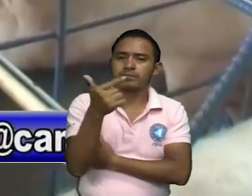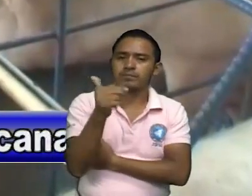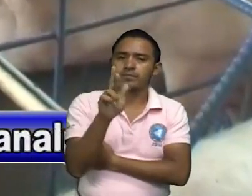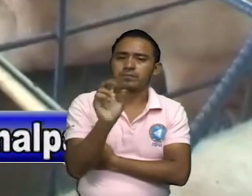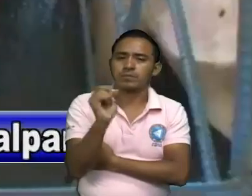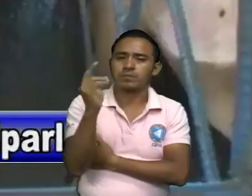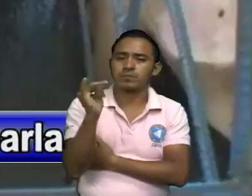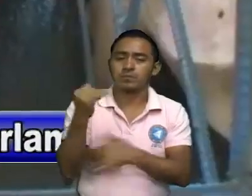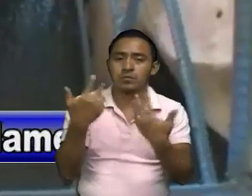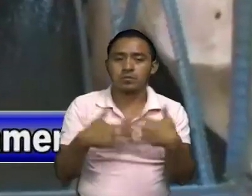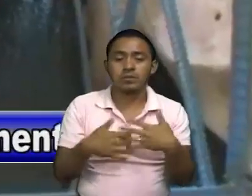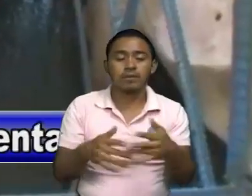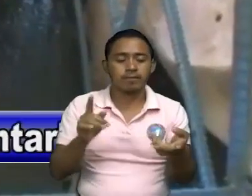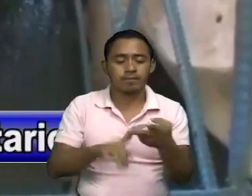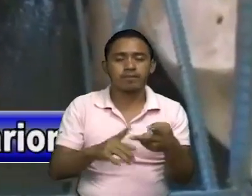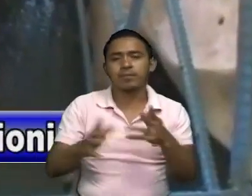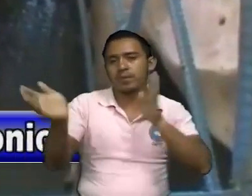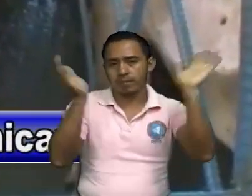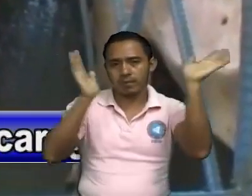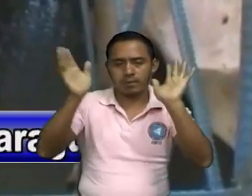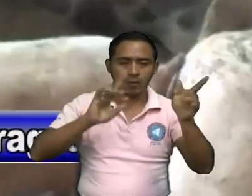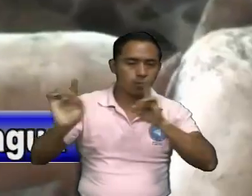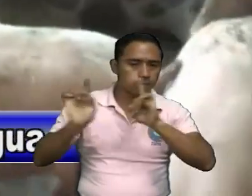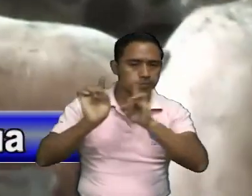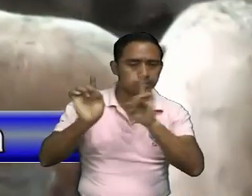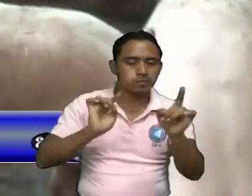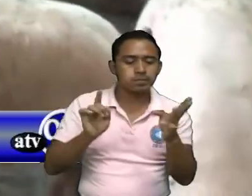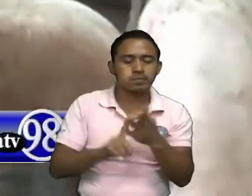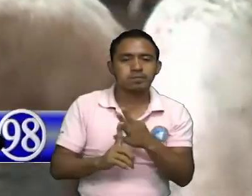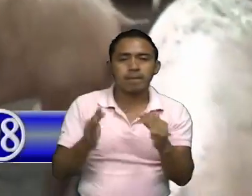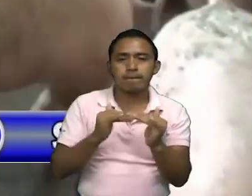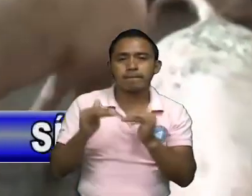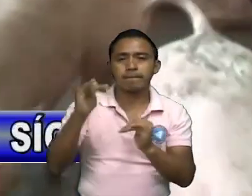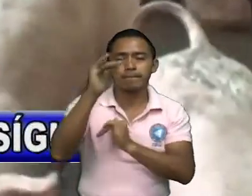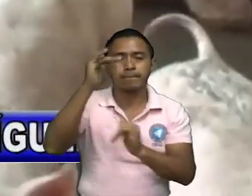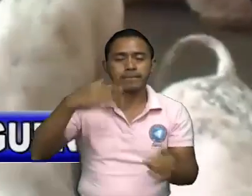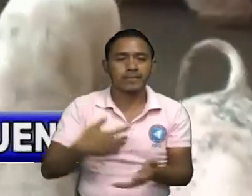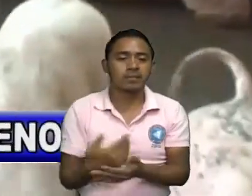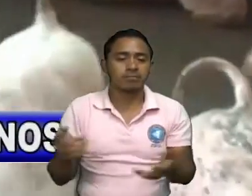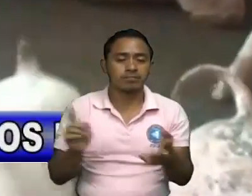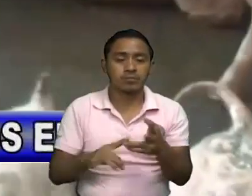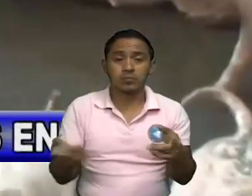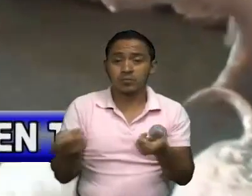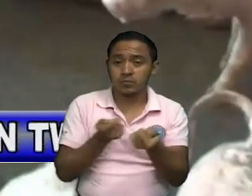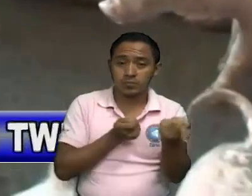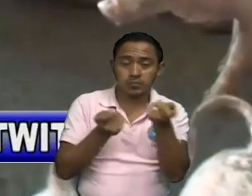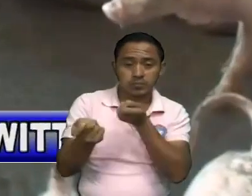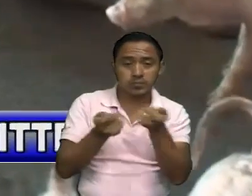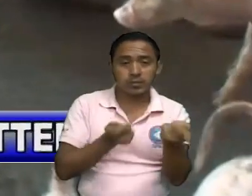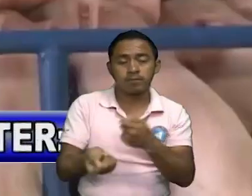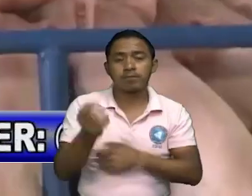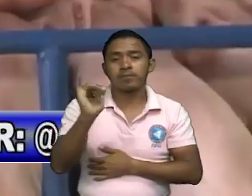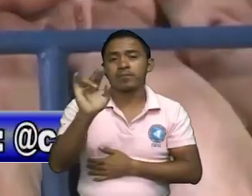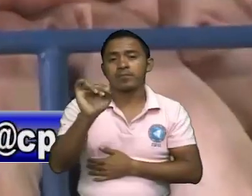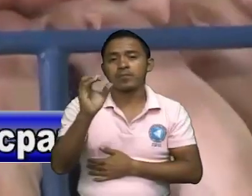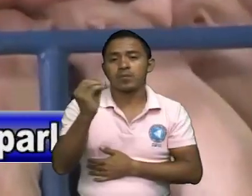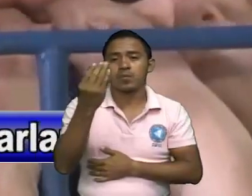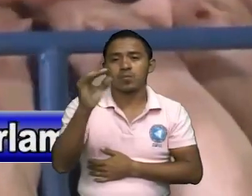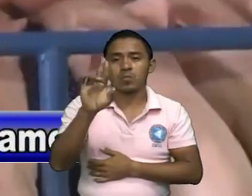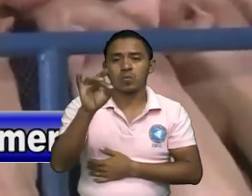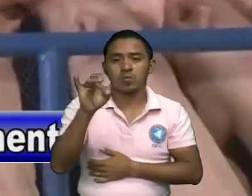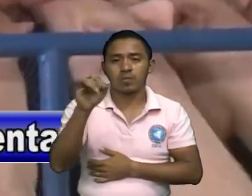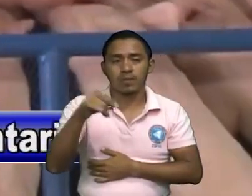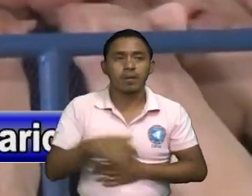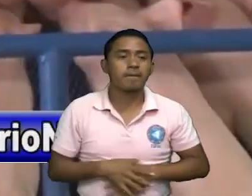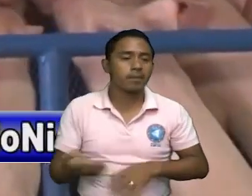el acceso a mercados competitivos, incremento de la productividad, manejo sanitario e inocuidad y las buenas